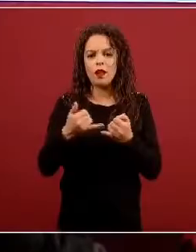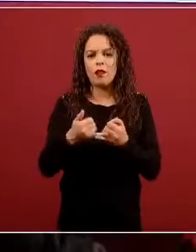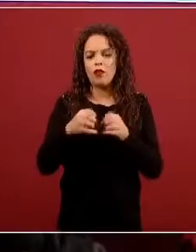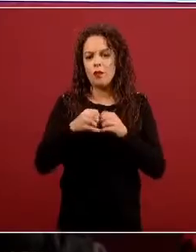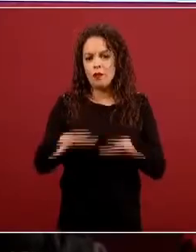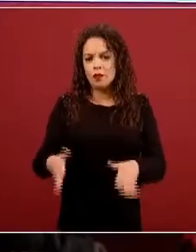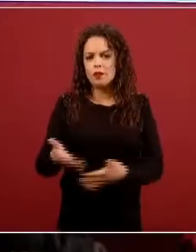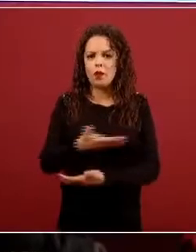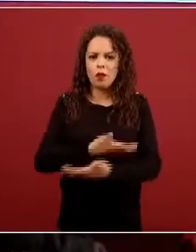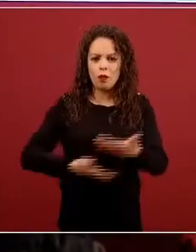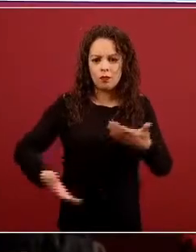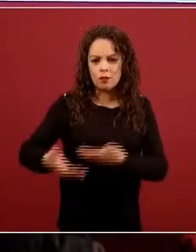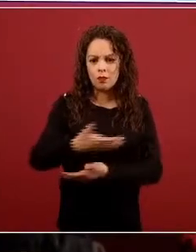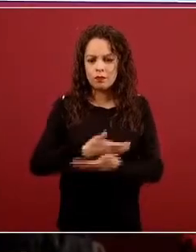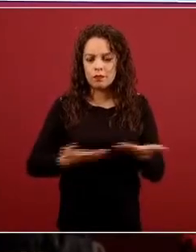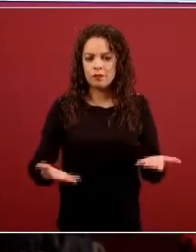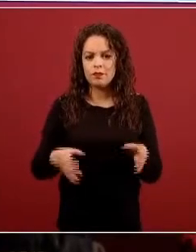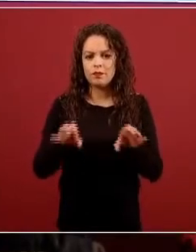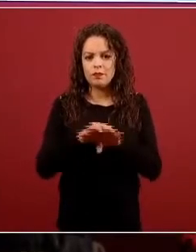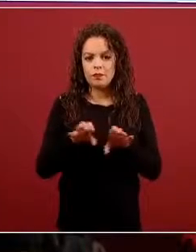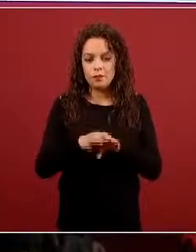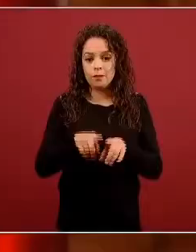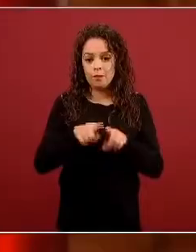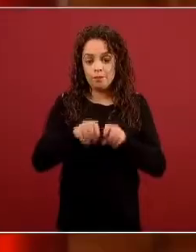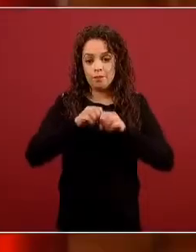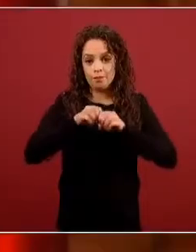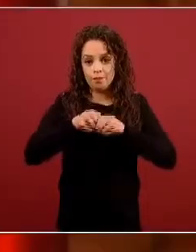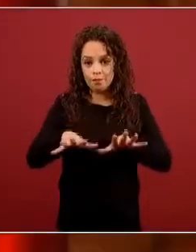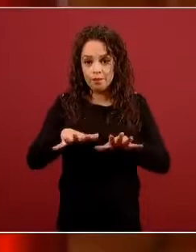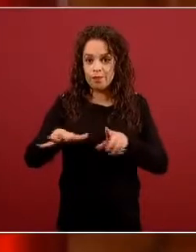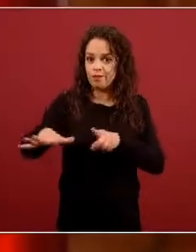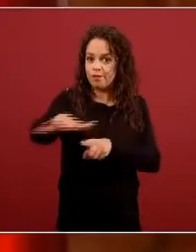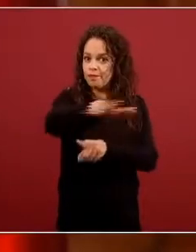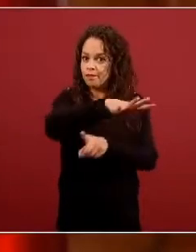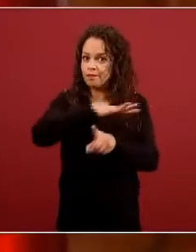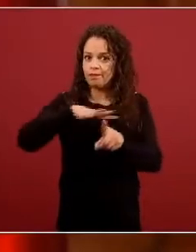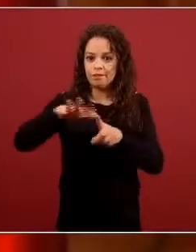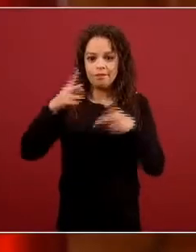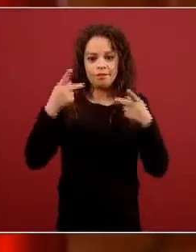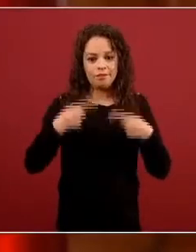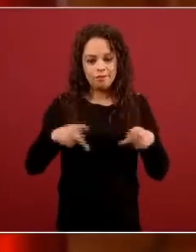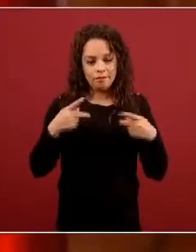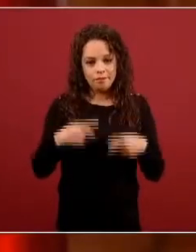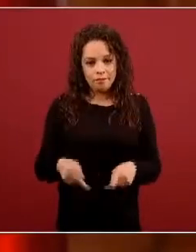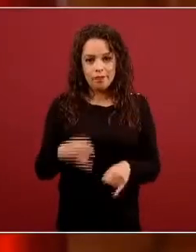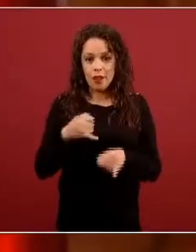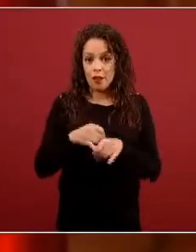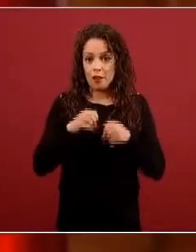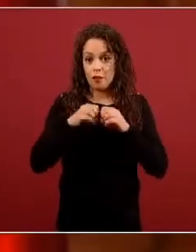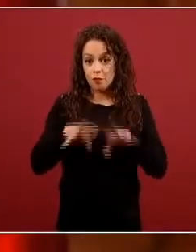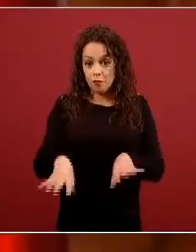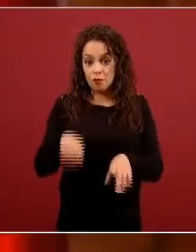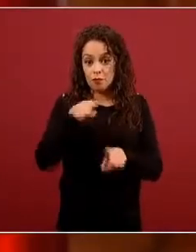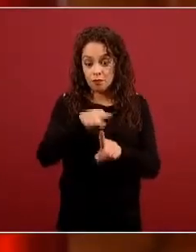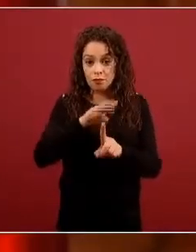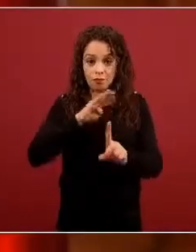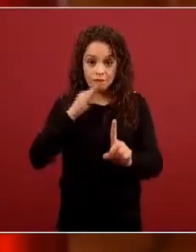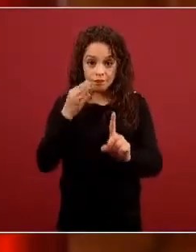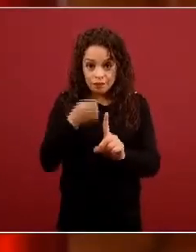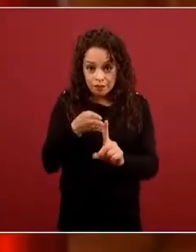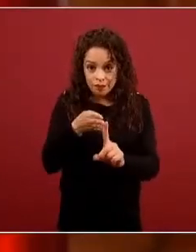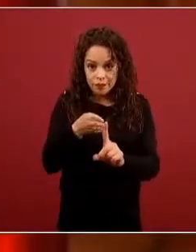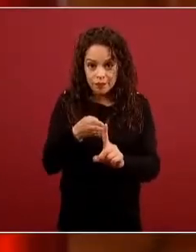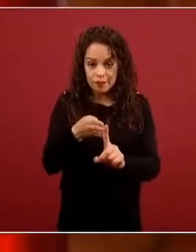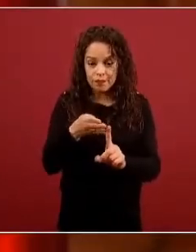cierta forma, poniendo a disposición de todas y todos la información que creímos en ese momento